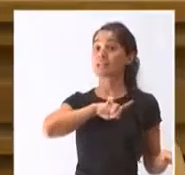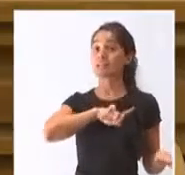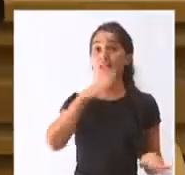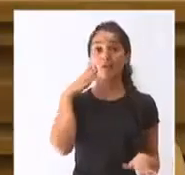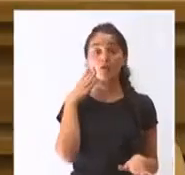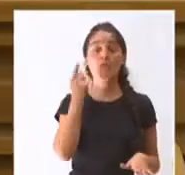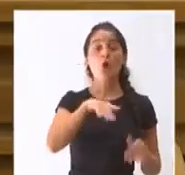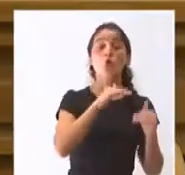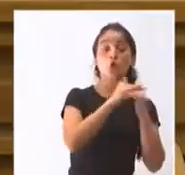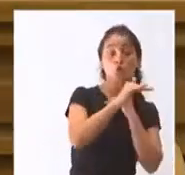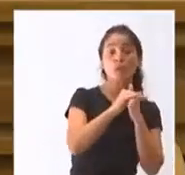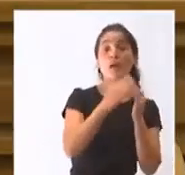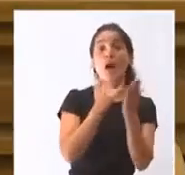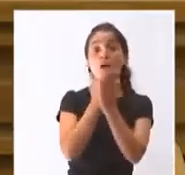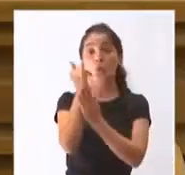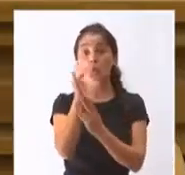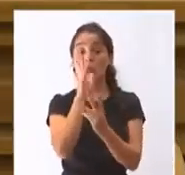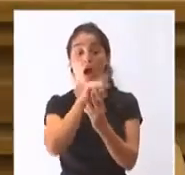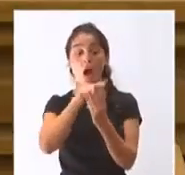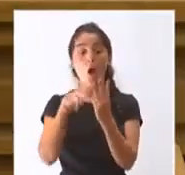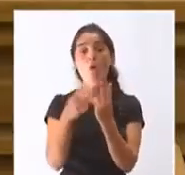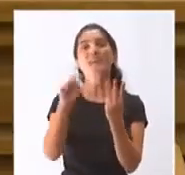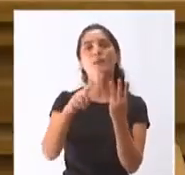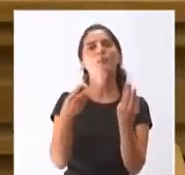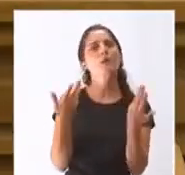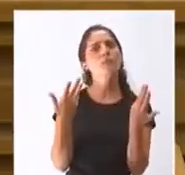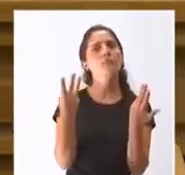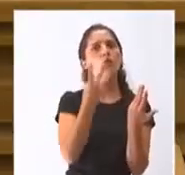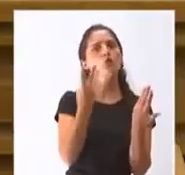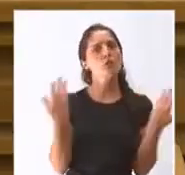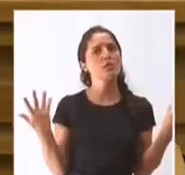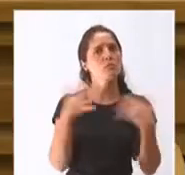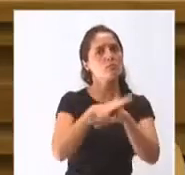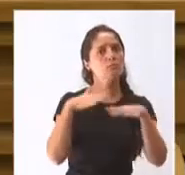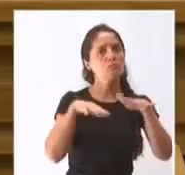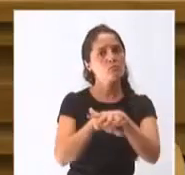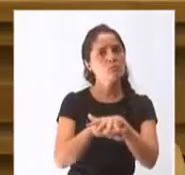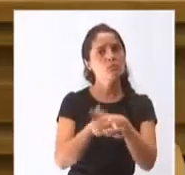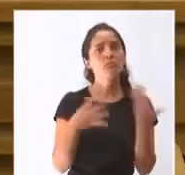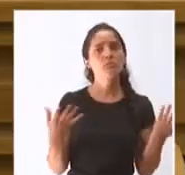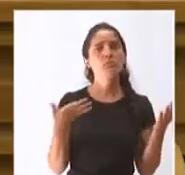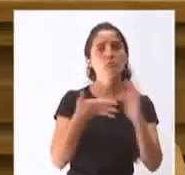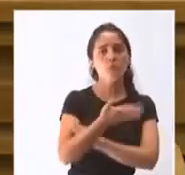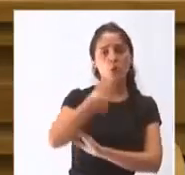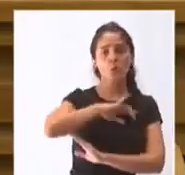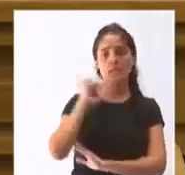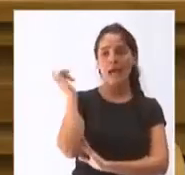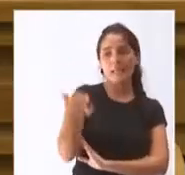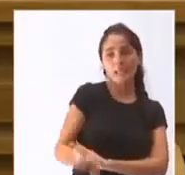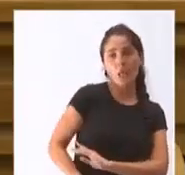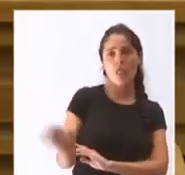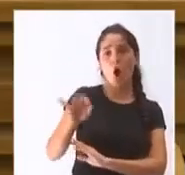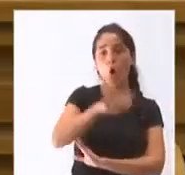agricultura y en el agua de una manera combinada es convertir nuestra riqueza convertir nuestro espacio natural